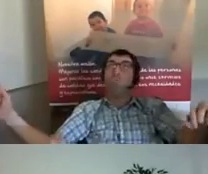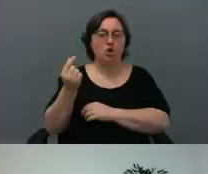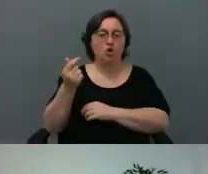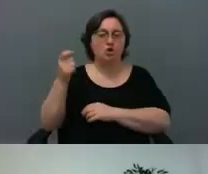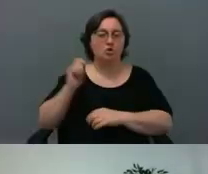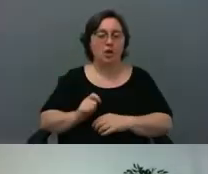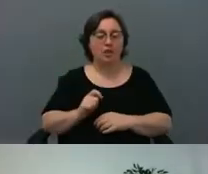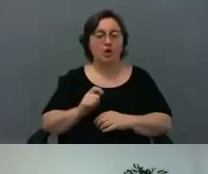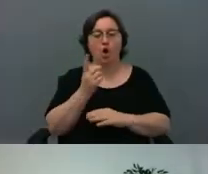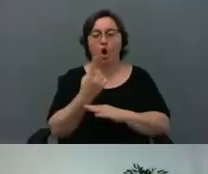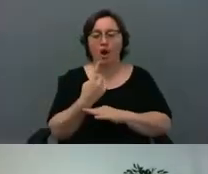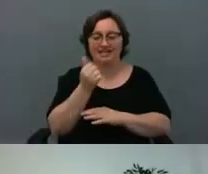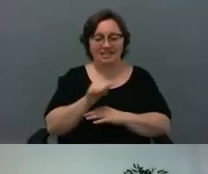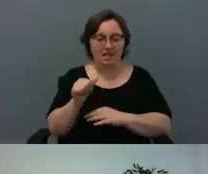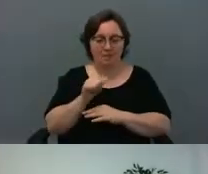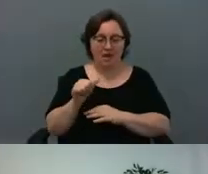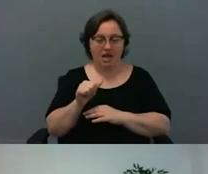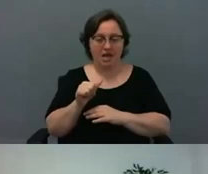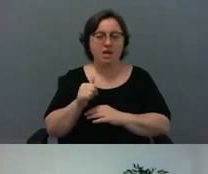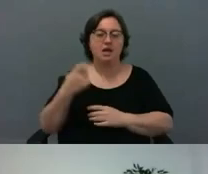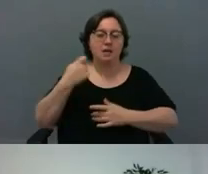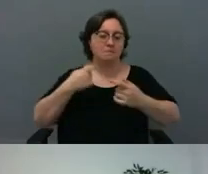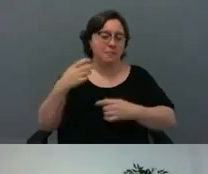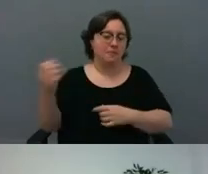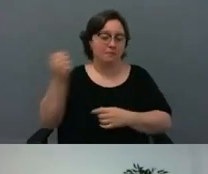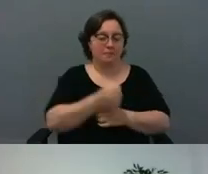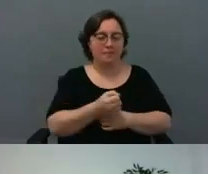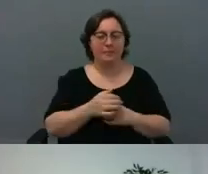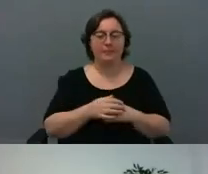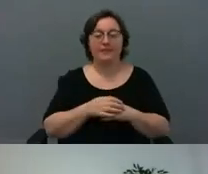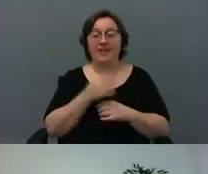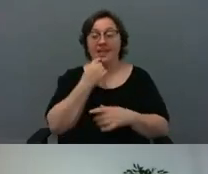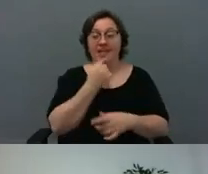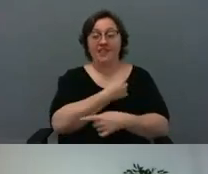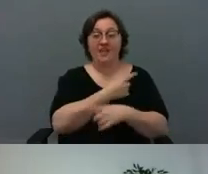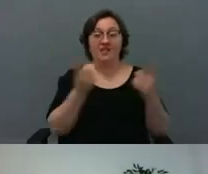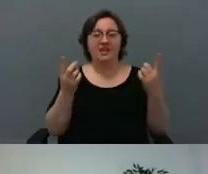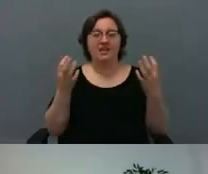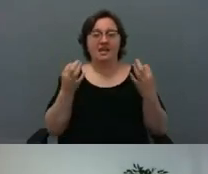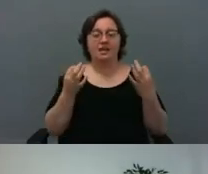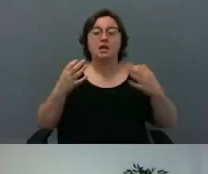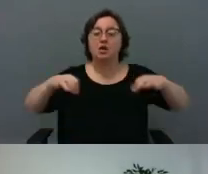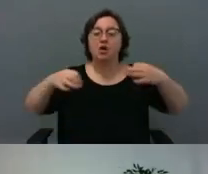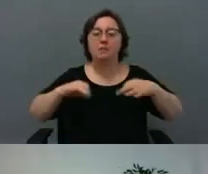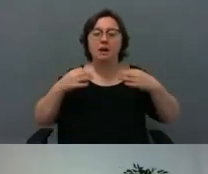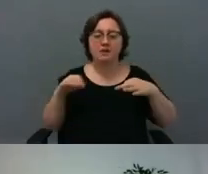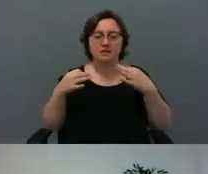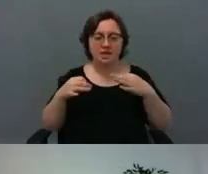a un número de horas que yo tendré a la semana. Deciros en este sentido que